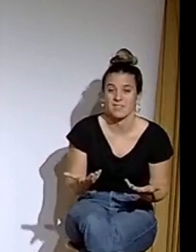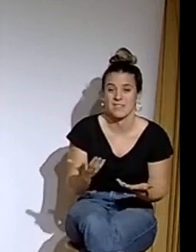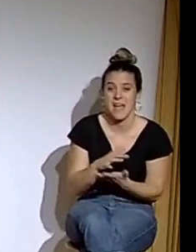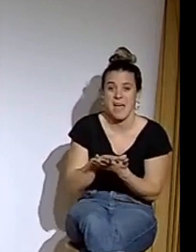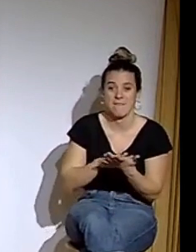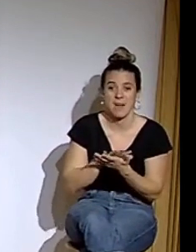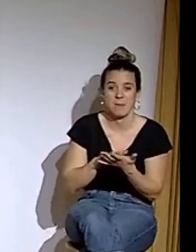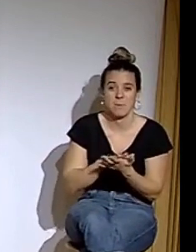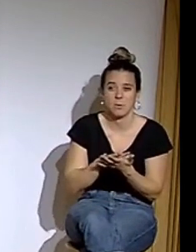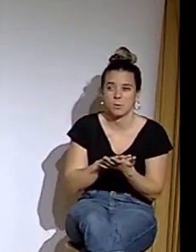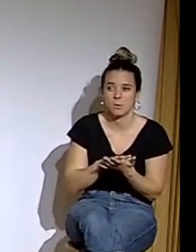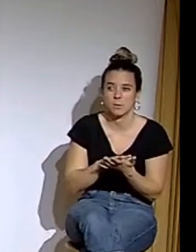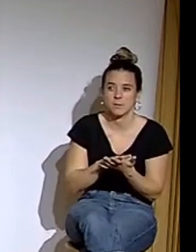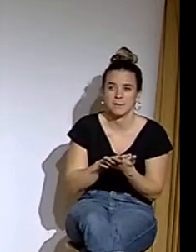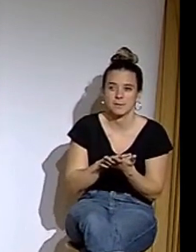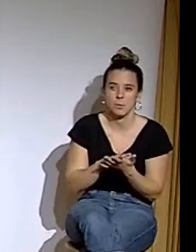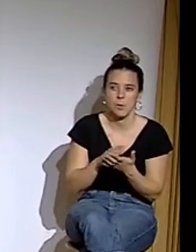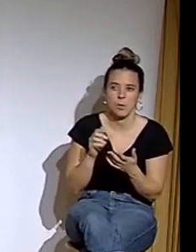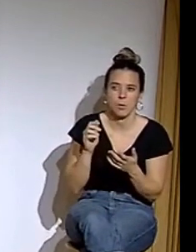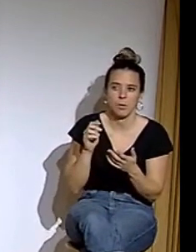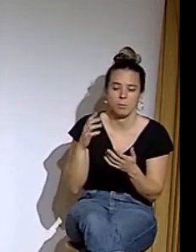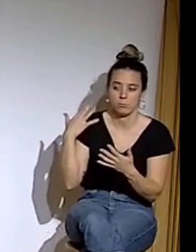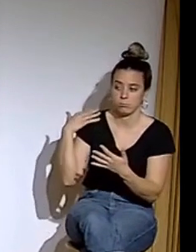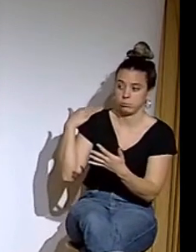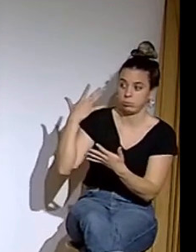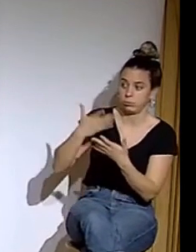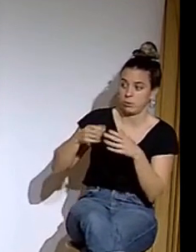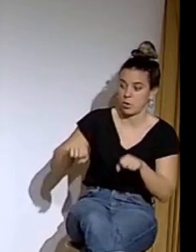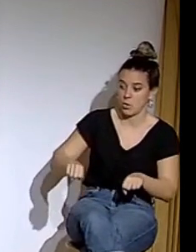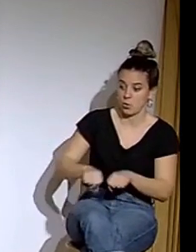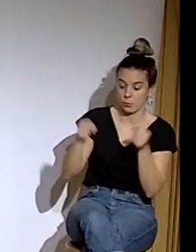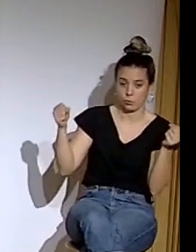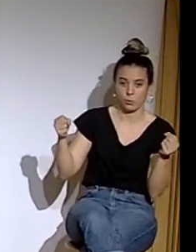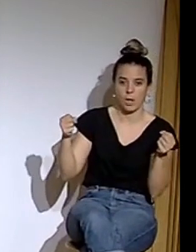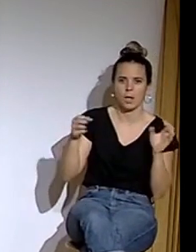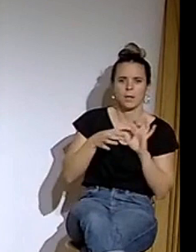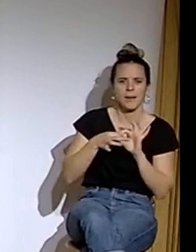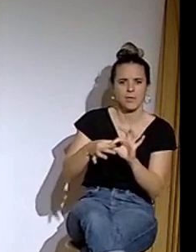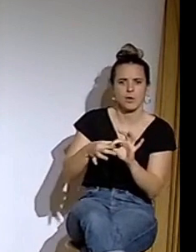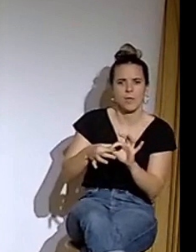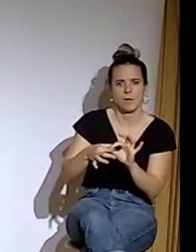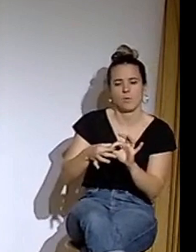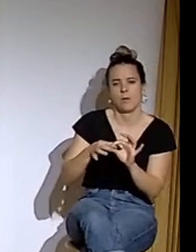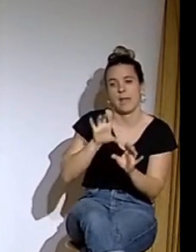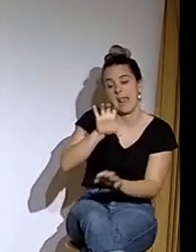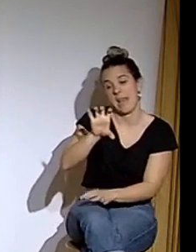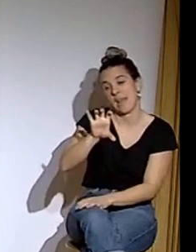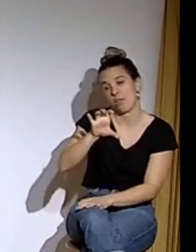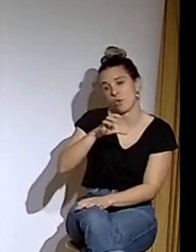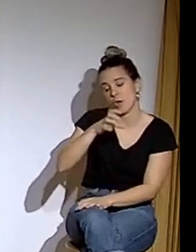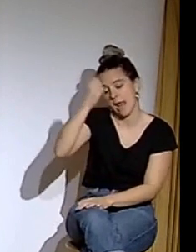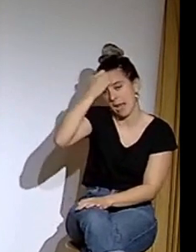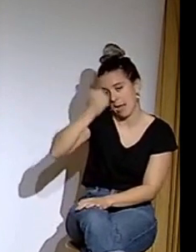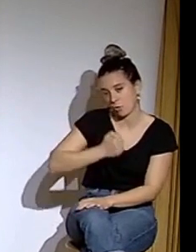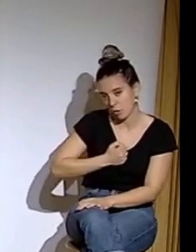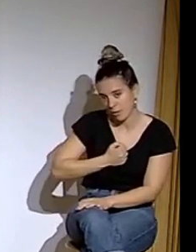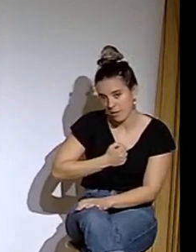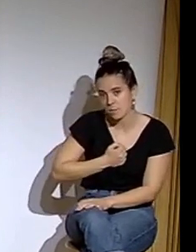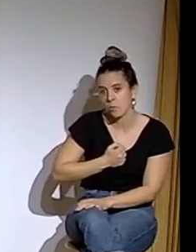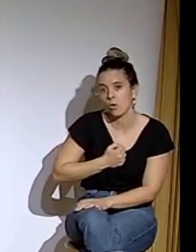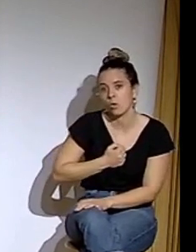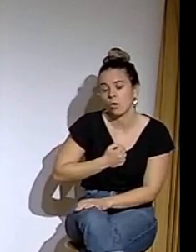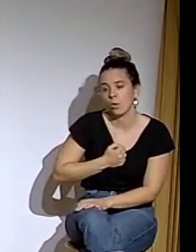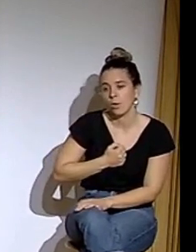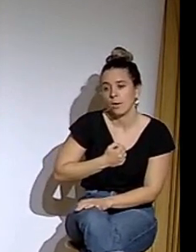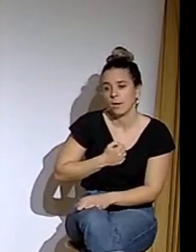es verdad ha habido una ruptura que tiene que ver con el nacional catolicismo que evidentemente por desgracia está